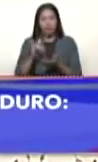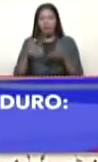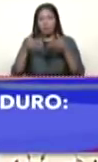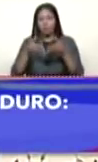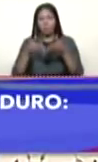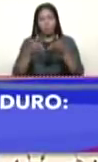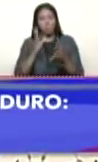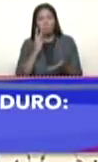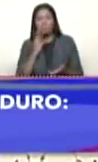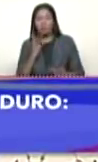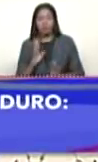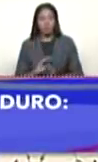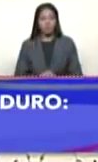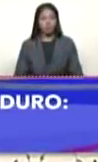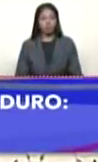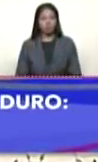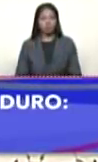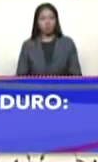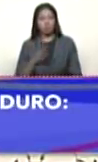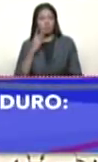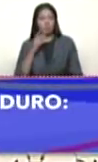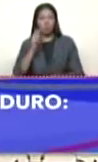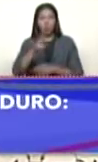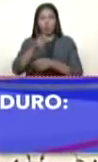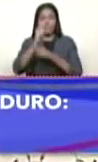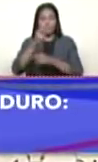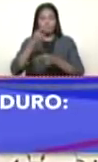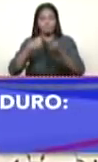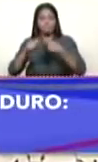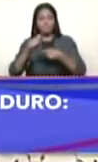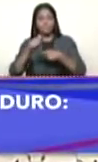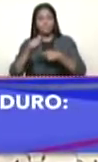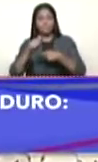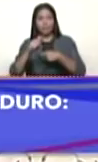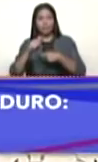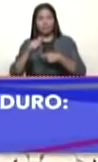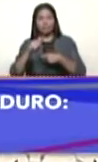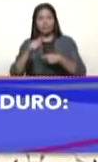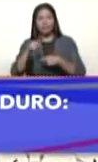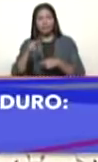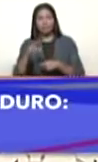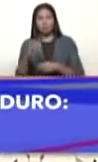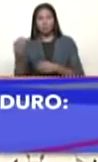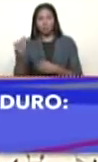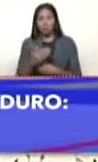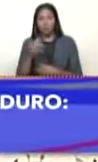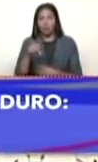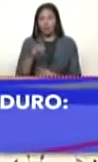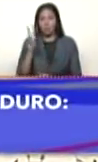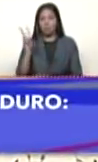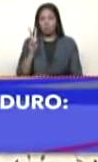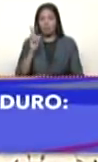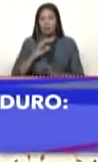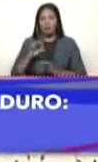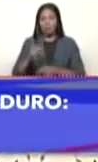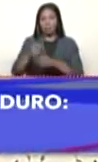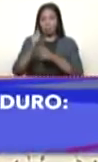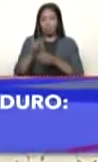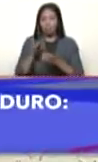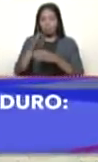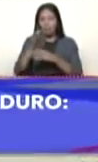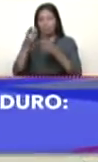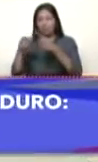con los que pescan y venden el producto en alta mar y no lo traen aquí a la